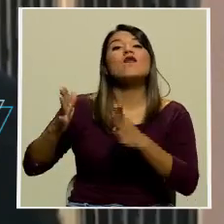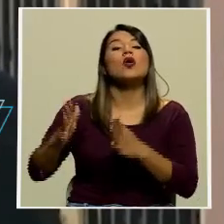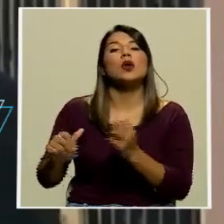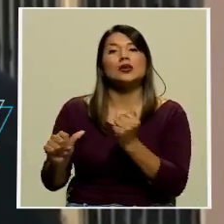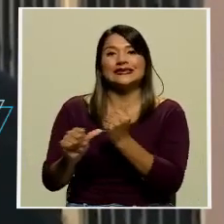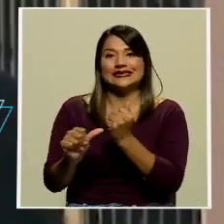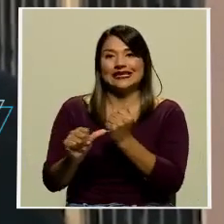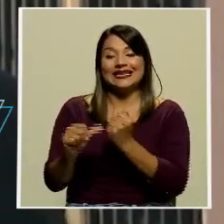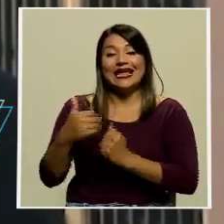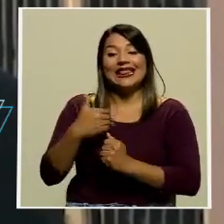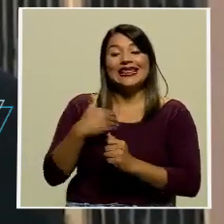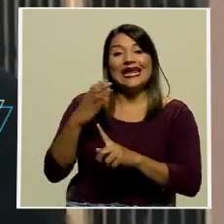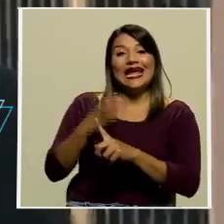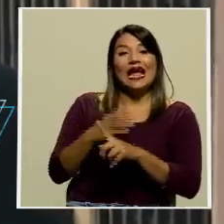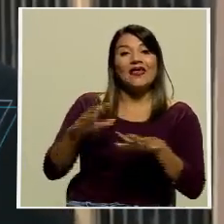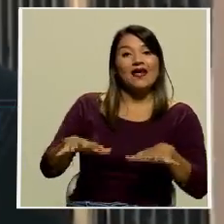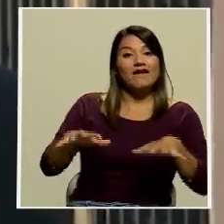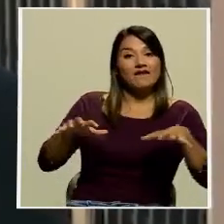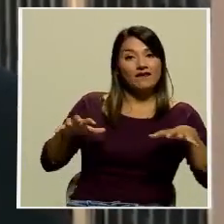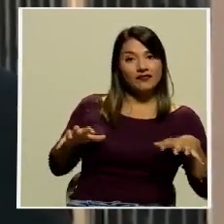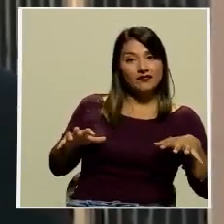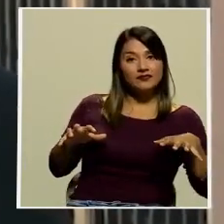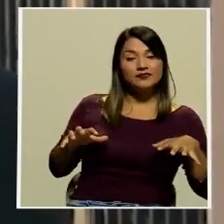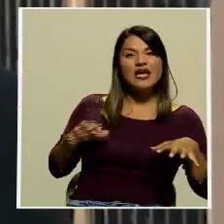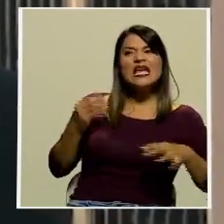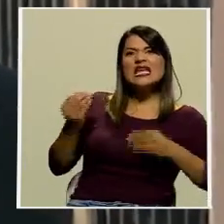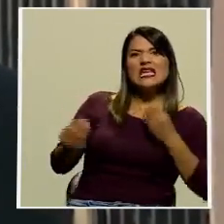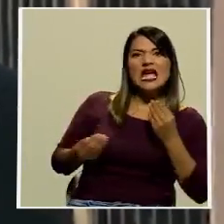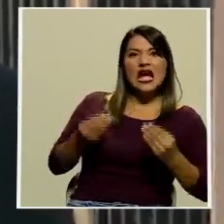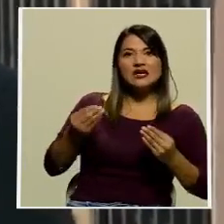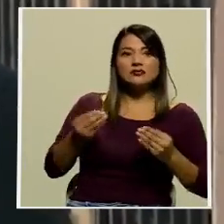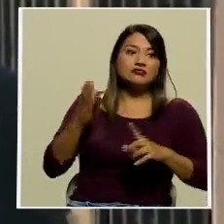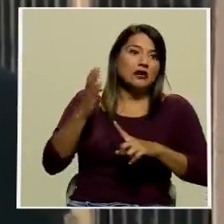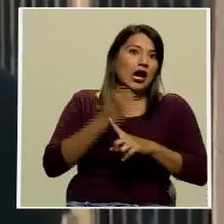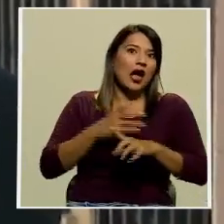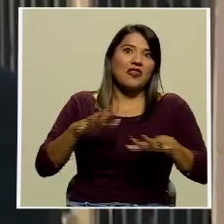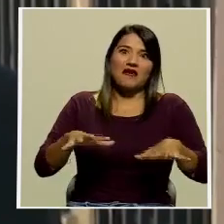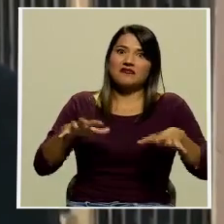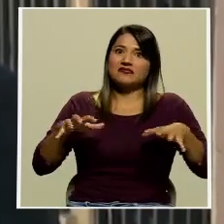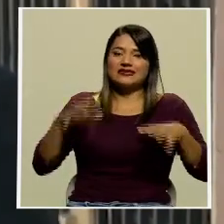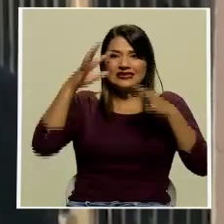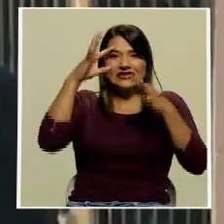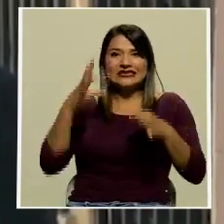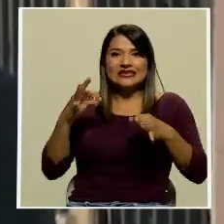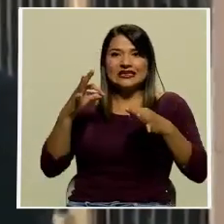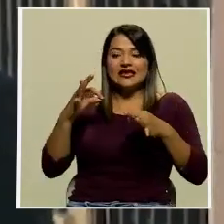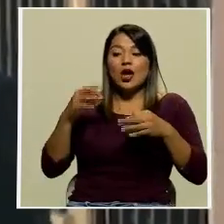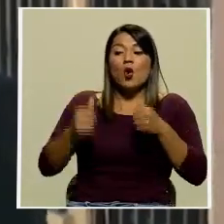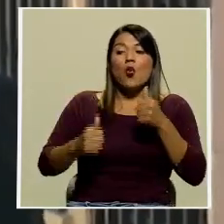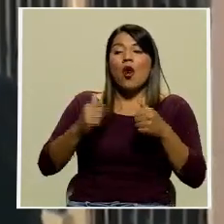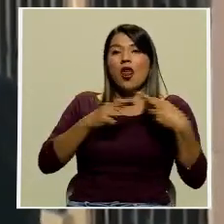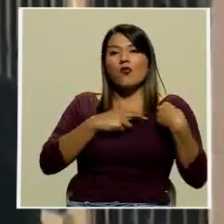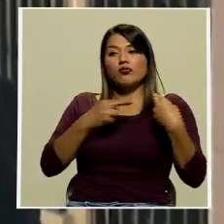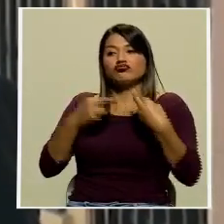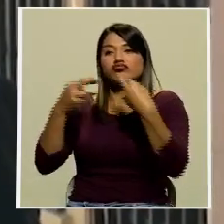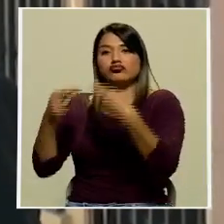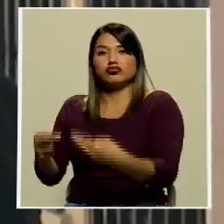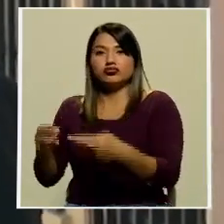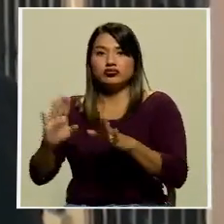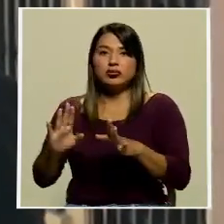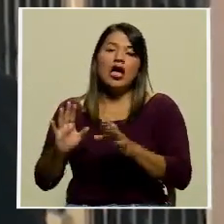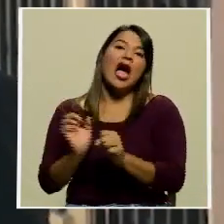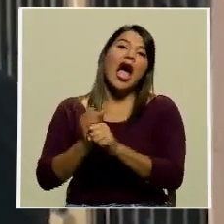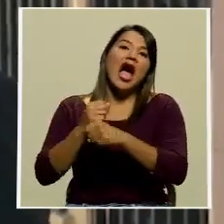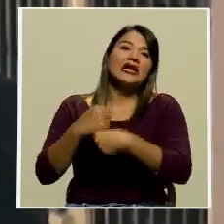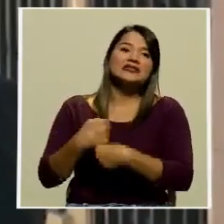propio magistrado. Normalmente le auxilian en la preparación de borradores o informes respecto